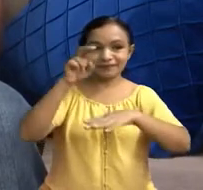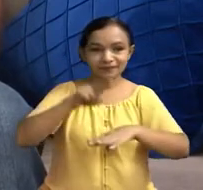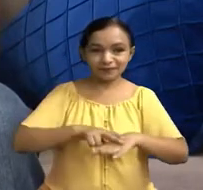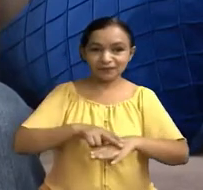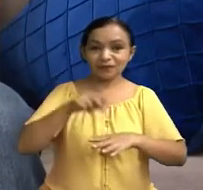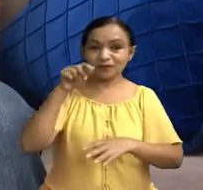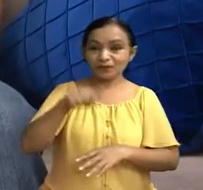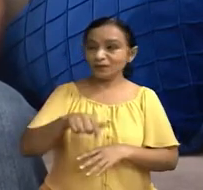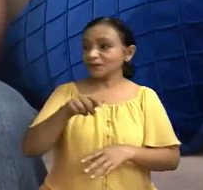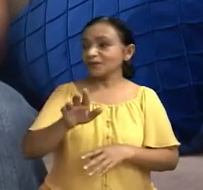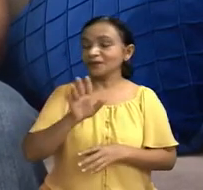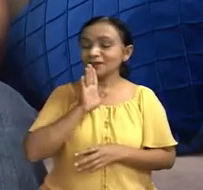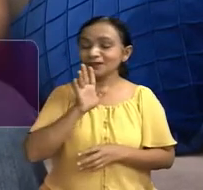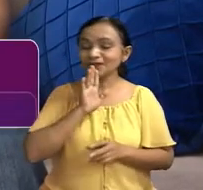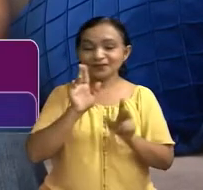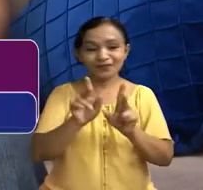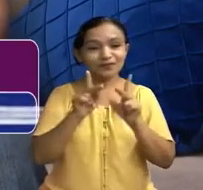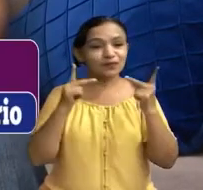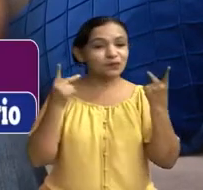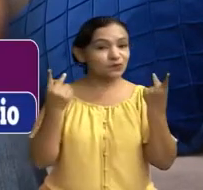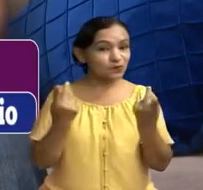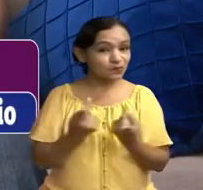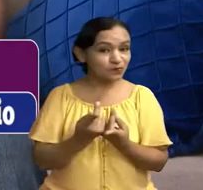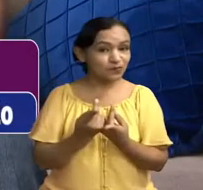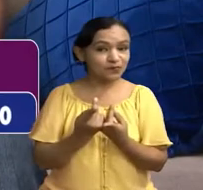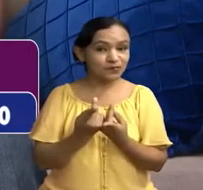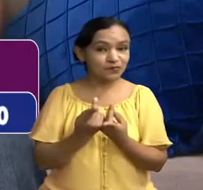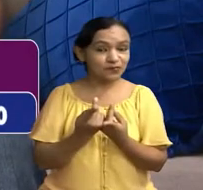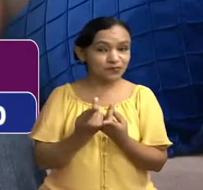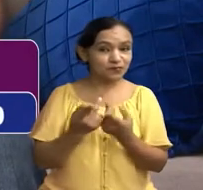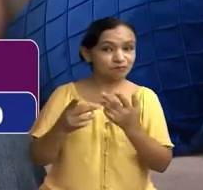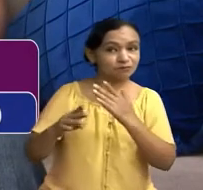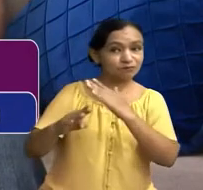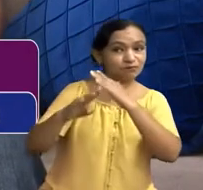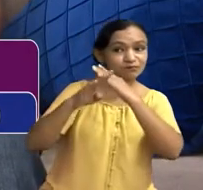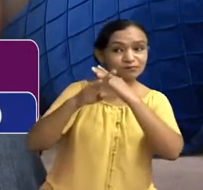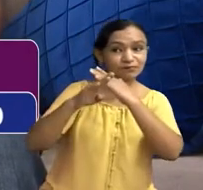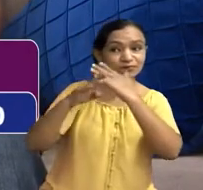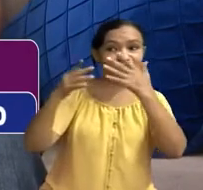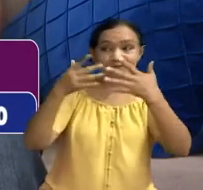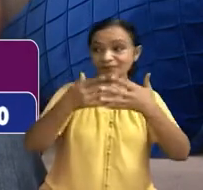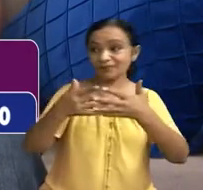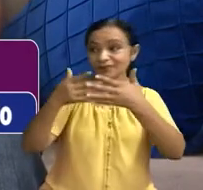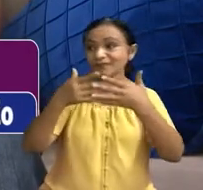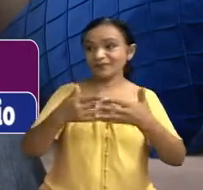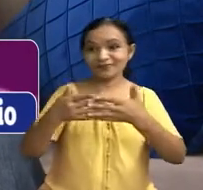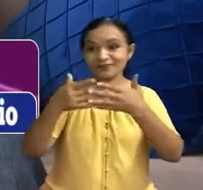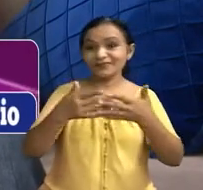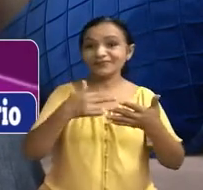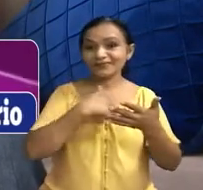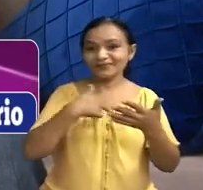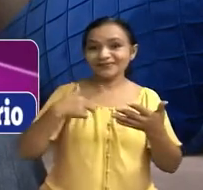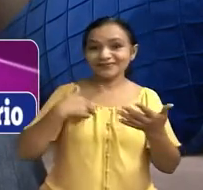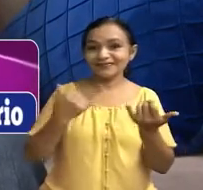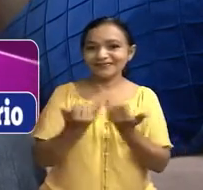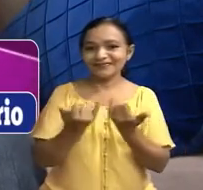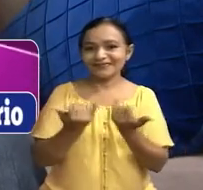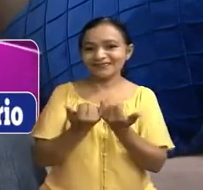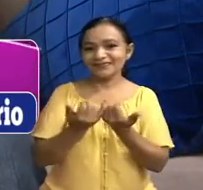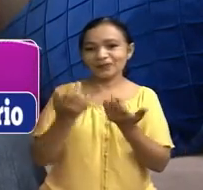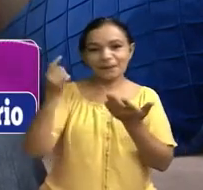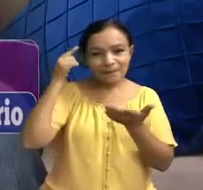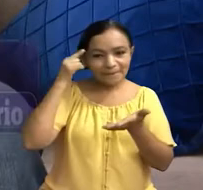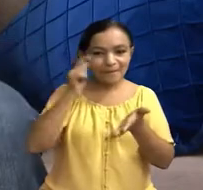la resistencia de los pueblos latinoamericanos ante las agresiones imperiales. Con nosotros el compañero Freddy Franco, docente, escritor y